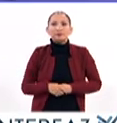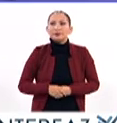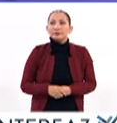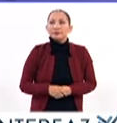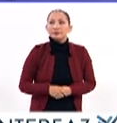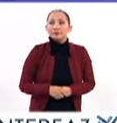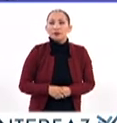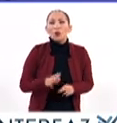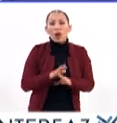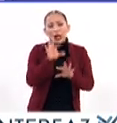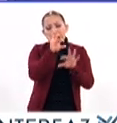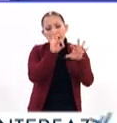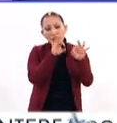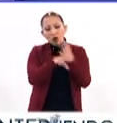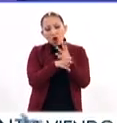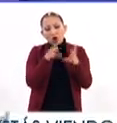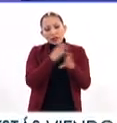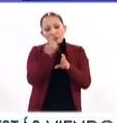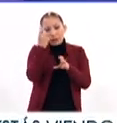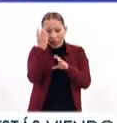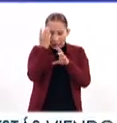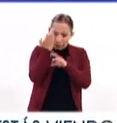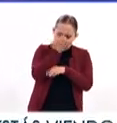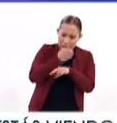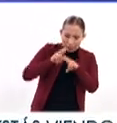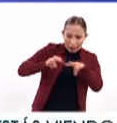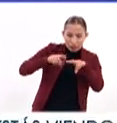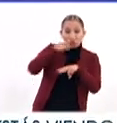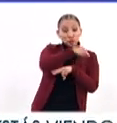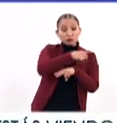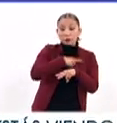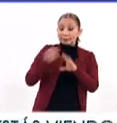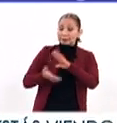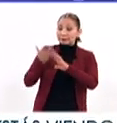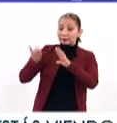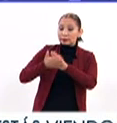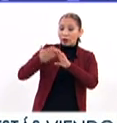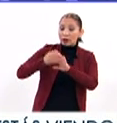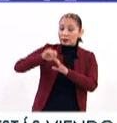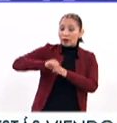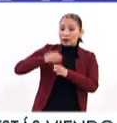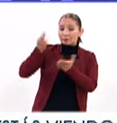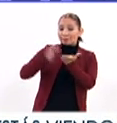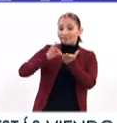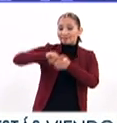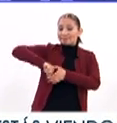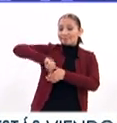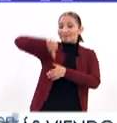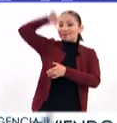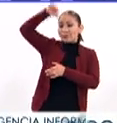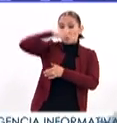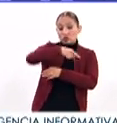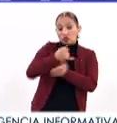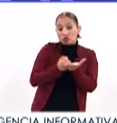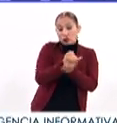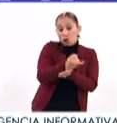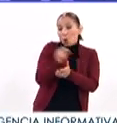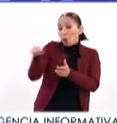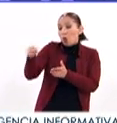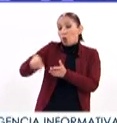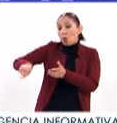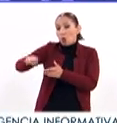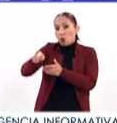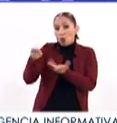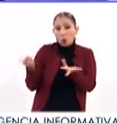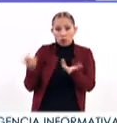los elementos que usted tiene que analizar cuando le dicen hay que construir un asta? No sé si usted lo decide o ya lo